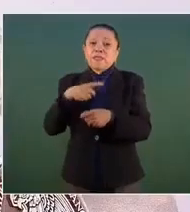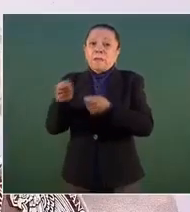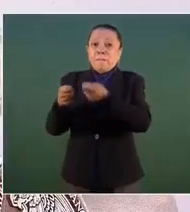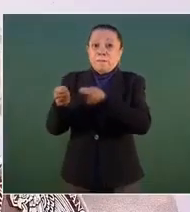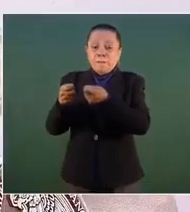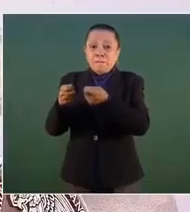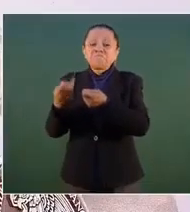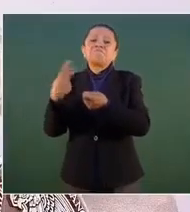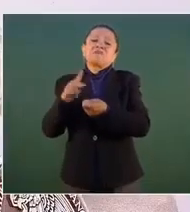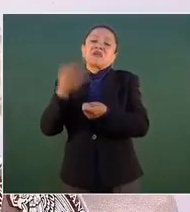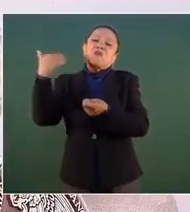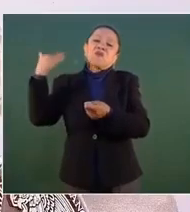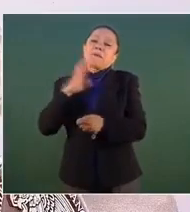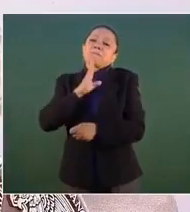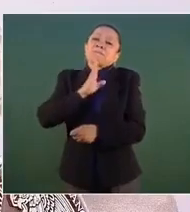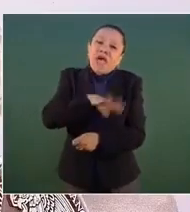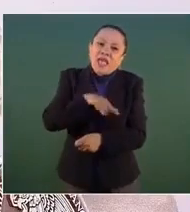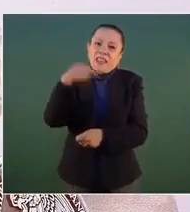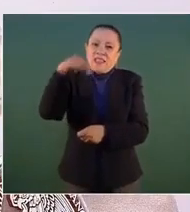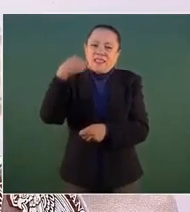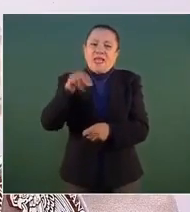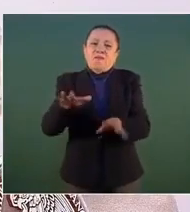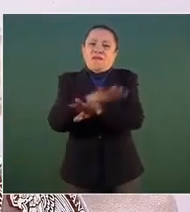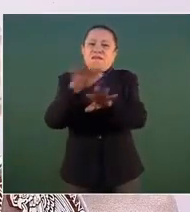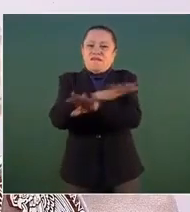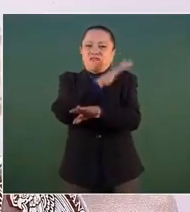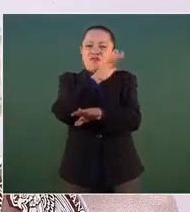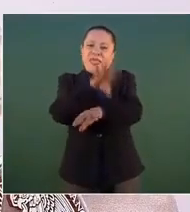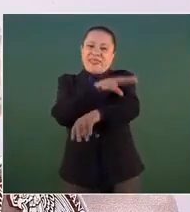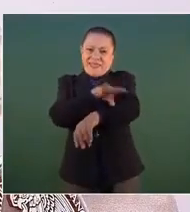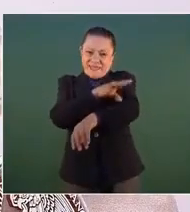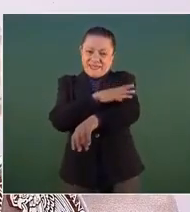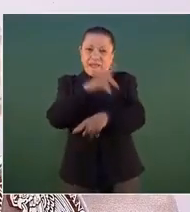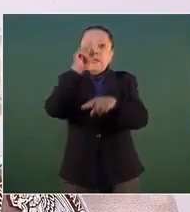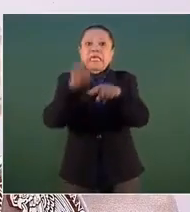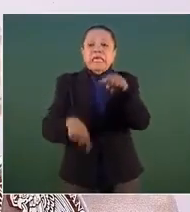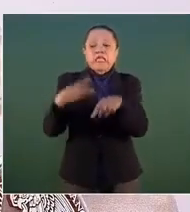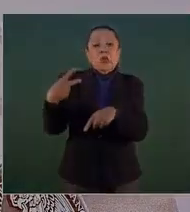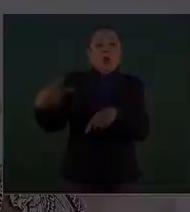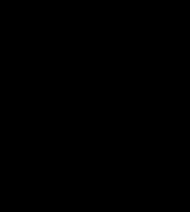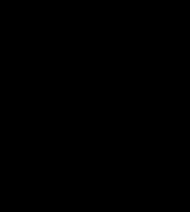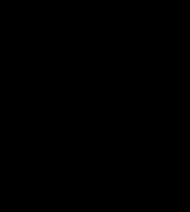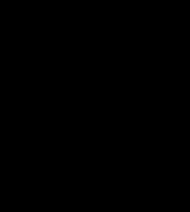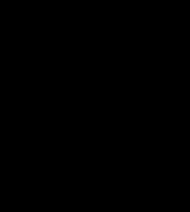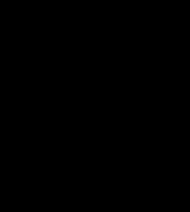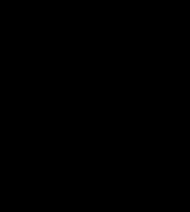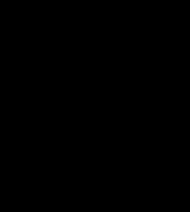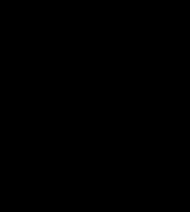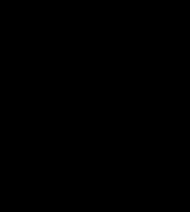mal llamada reforma energética le quitó esa facultad a la Comisión Federal de Electricidad, que a partir de ahora…